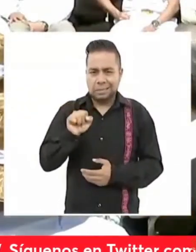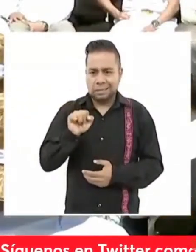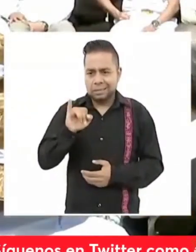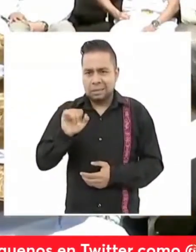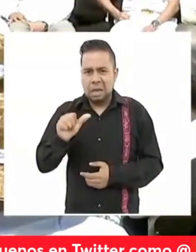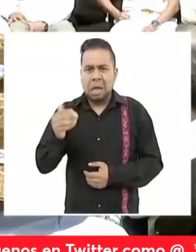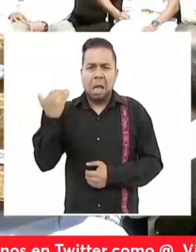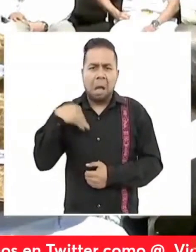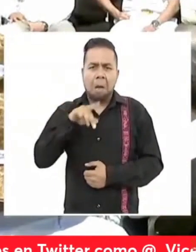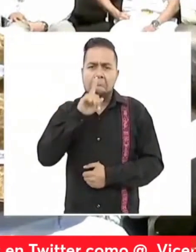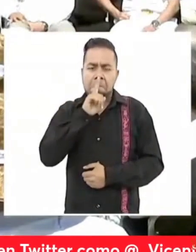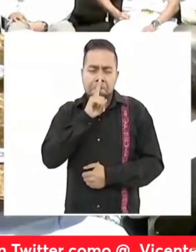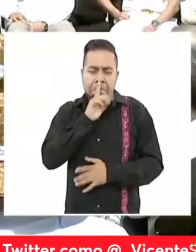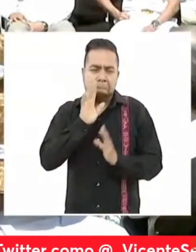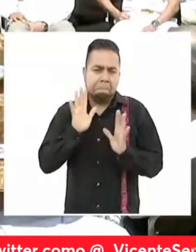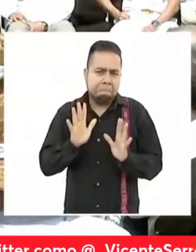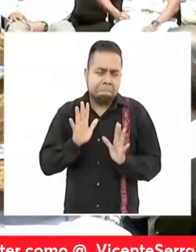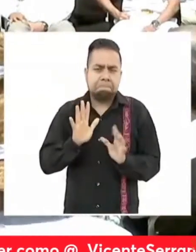ahora,